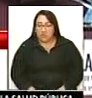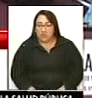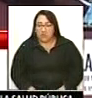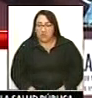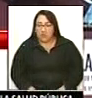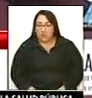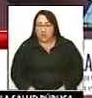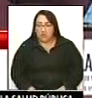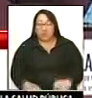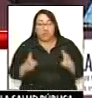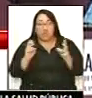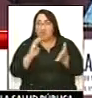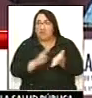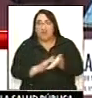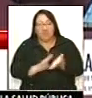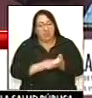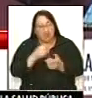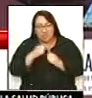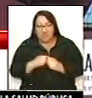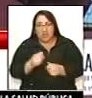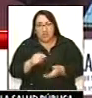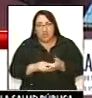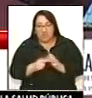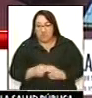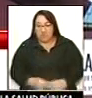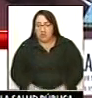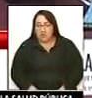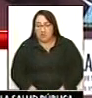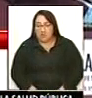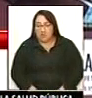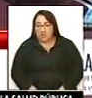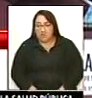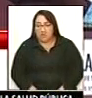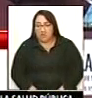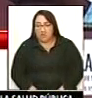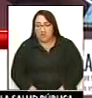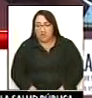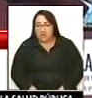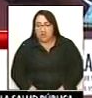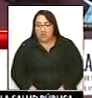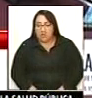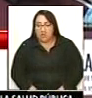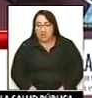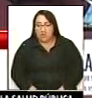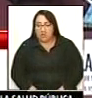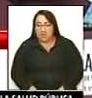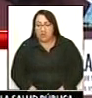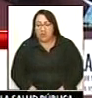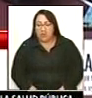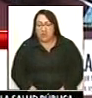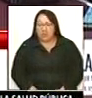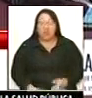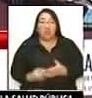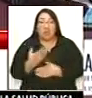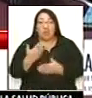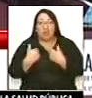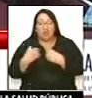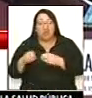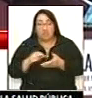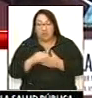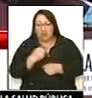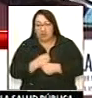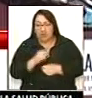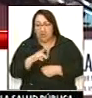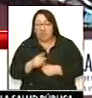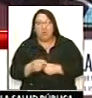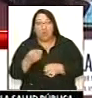defensor, también insiste, y así ha arrancado, el tema es qué modelo de reforma queremos tener, y es verdad, hasta dónde estamos yendo. Hay